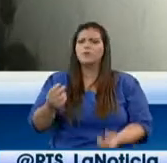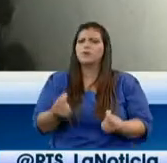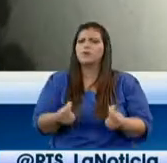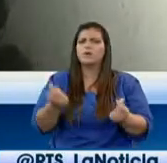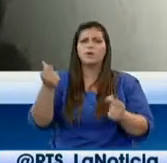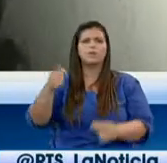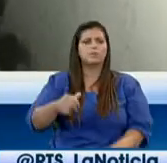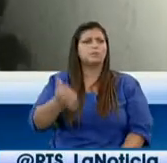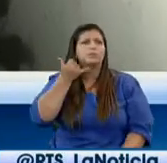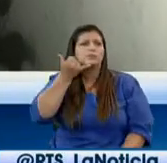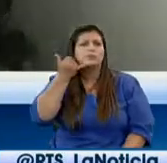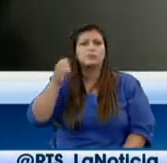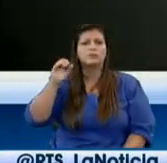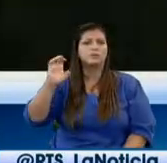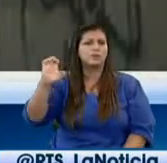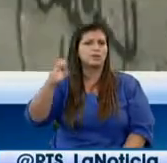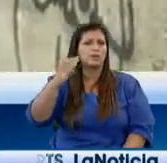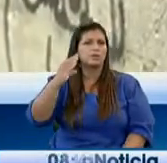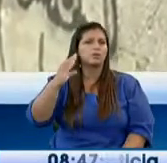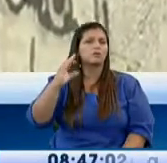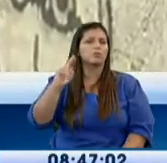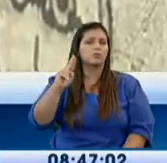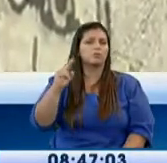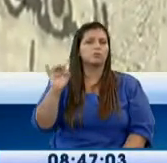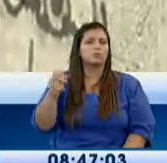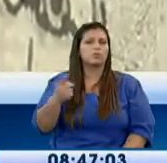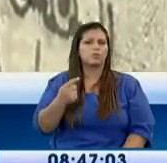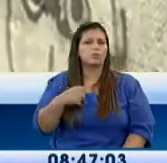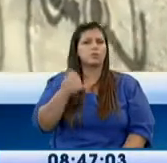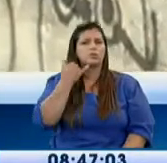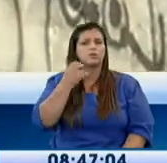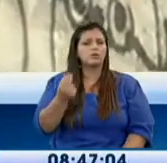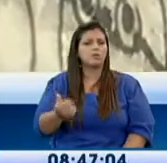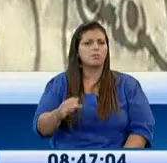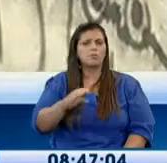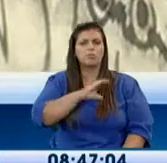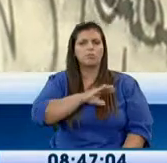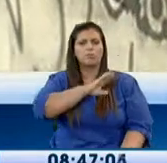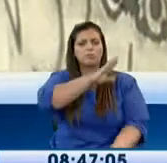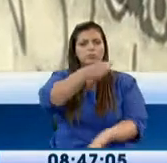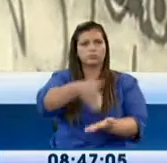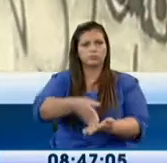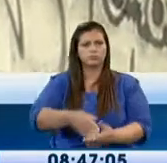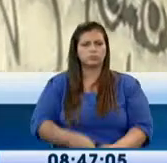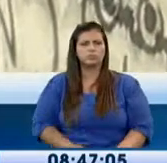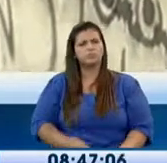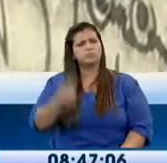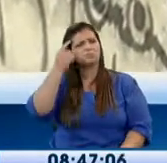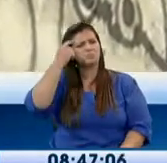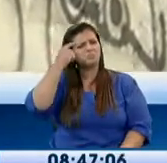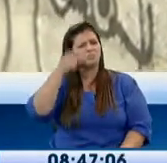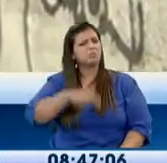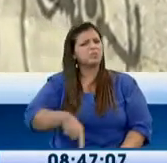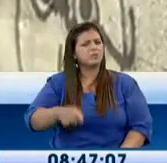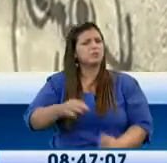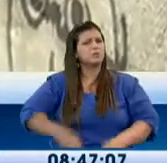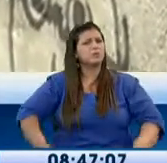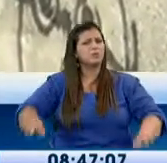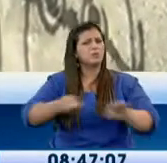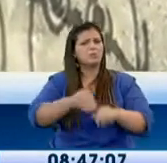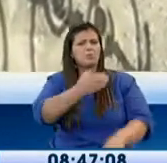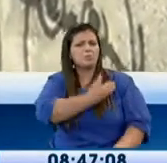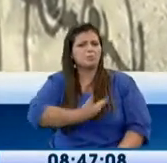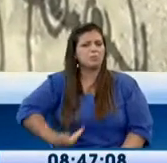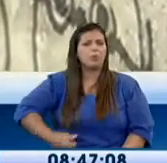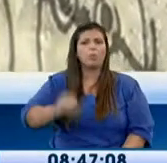porque de verdad que hay demasiados conflictos. No, que yo creo que sí, por ejemplo, más que nada en este sector debería interceder el ministro del Interior, el presidente, no sé,